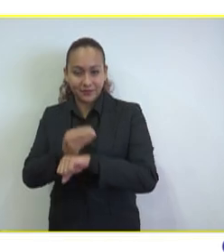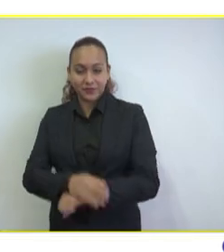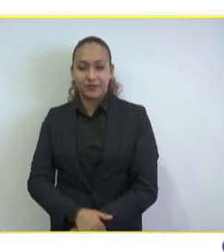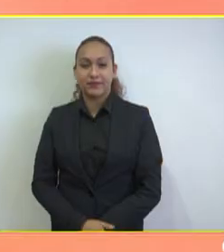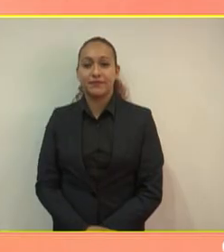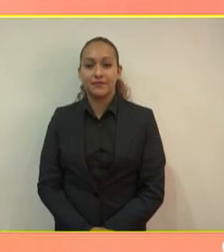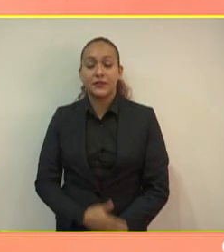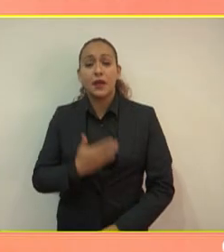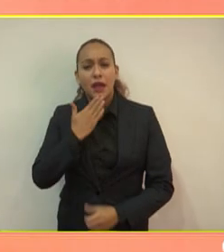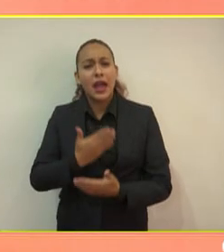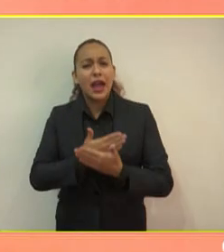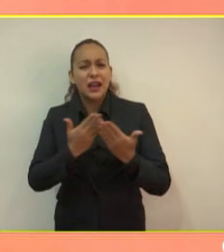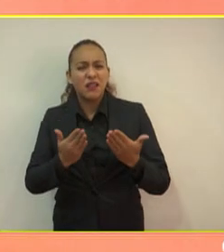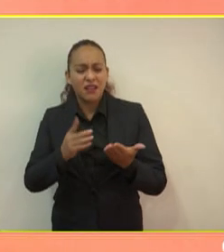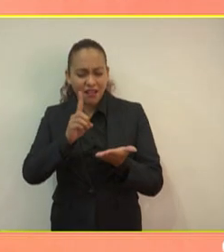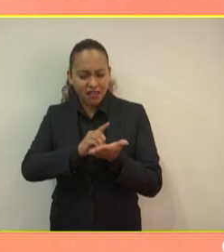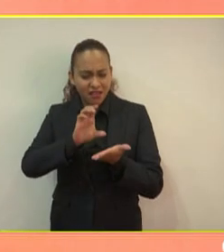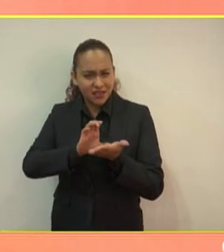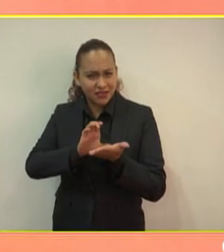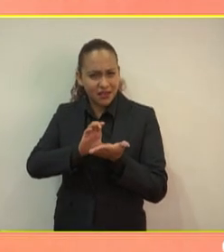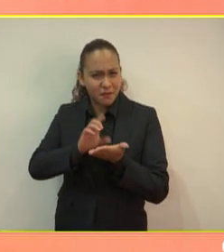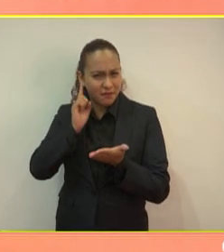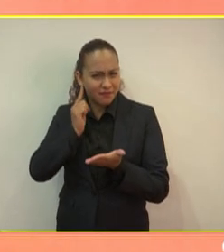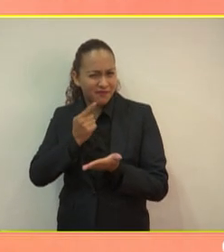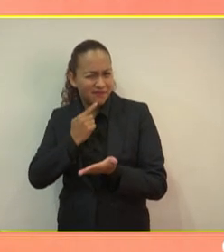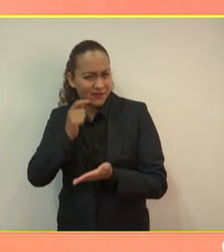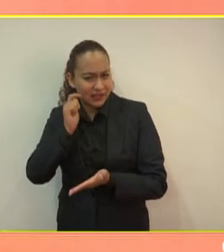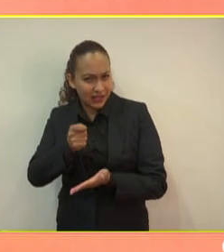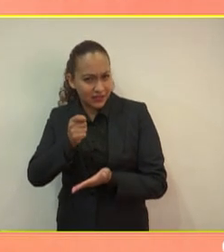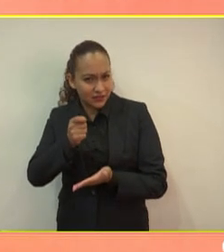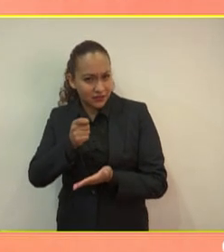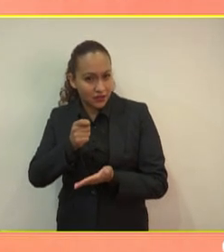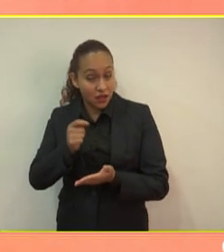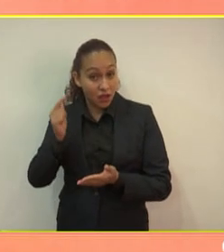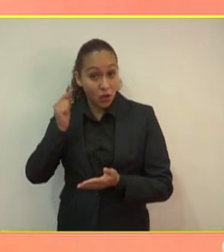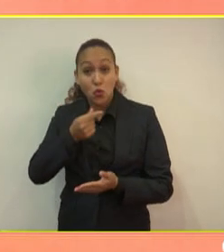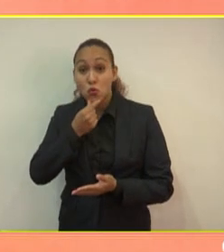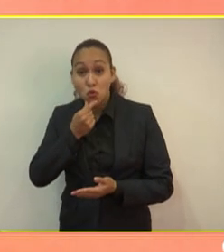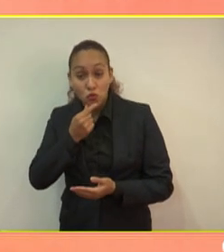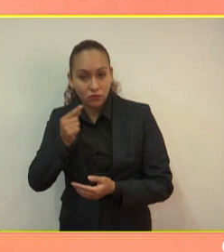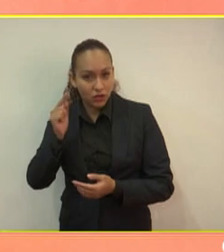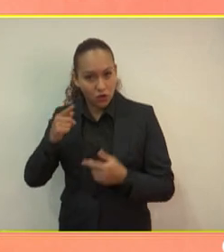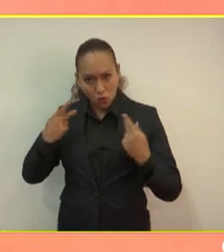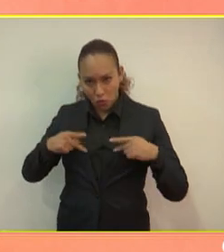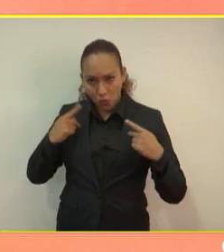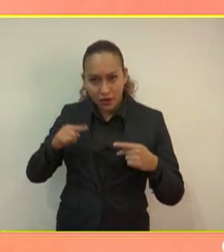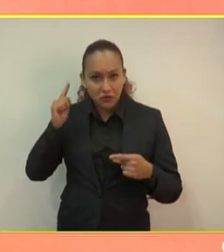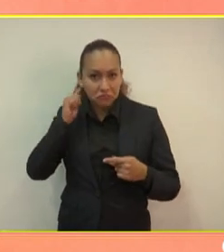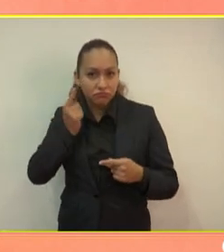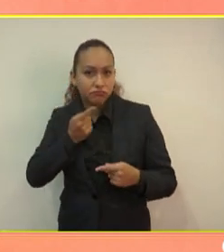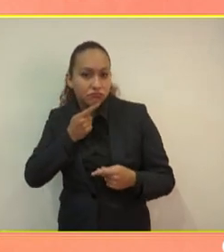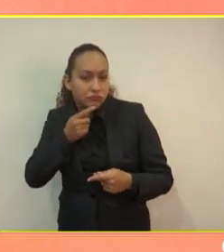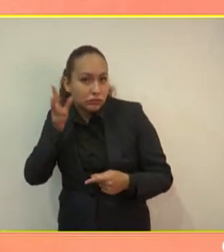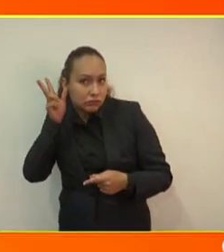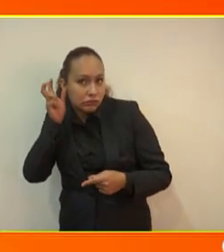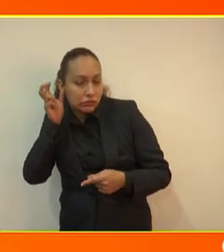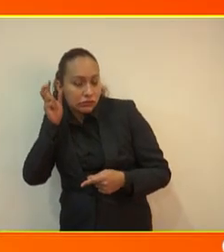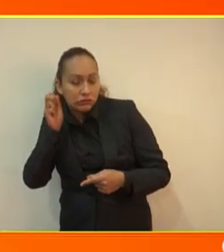Bien, ahora, ¿qué es la discapacidad auditiva? Es la déficit total o parcial de la percepción del sonido.